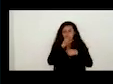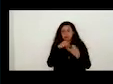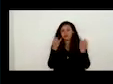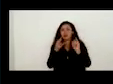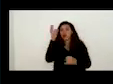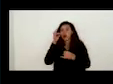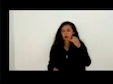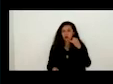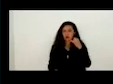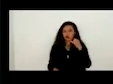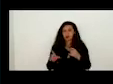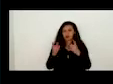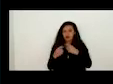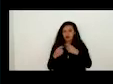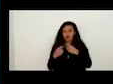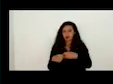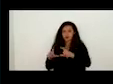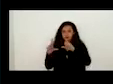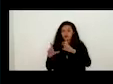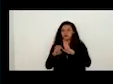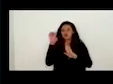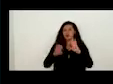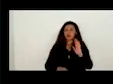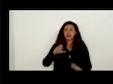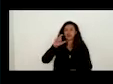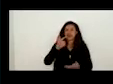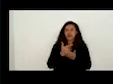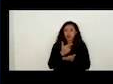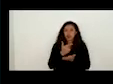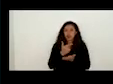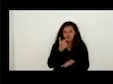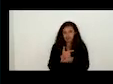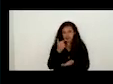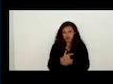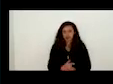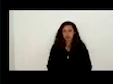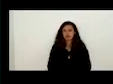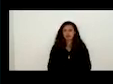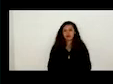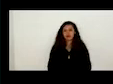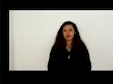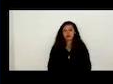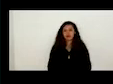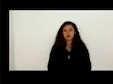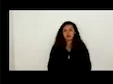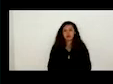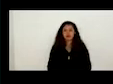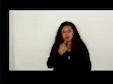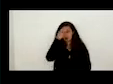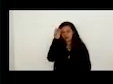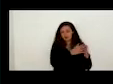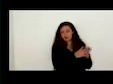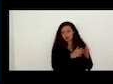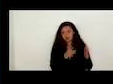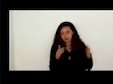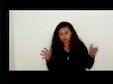acá, que son, por ejemplo, las grasas, tratar de a lo largo del día de